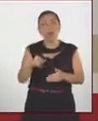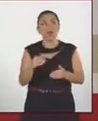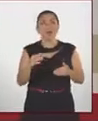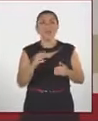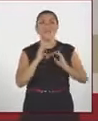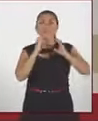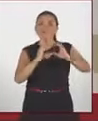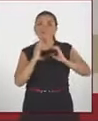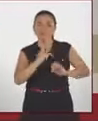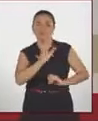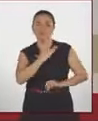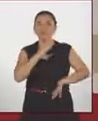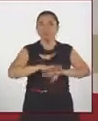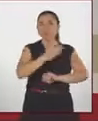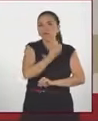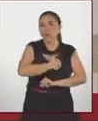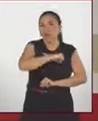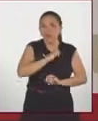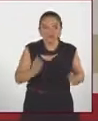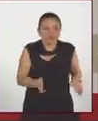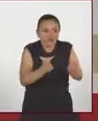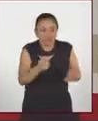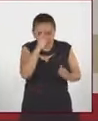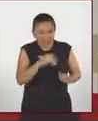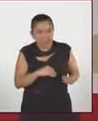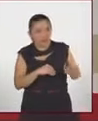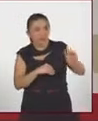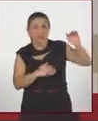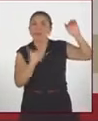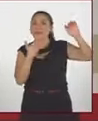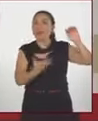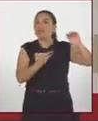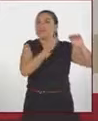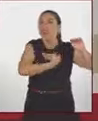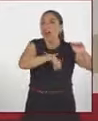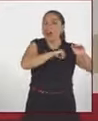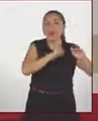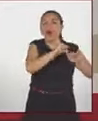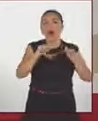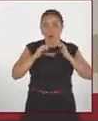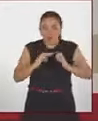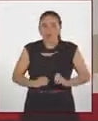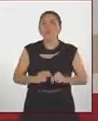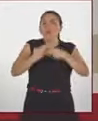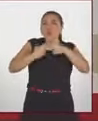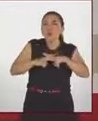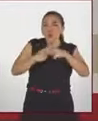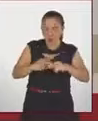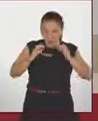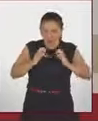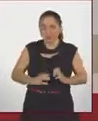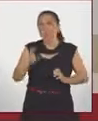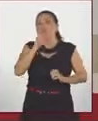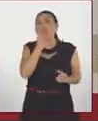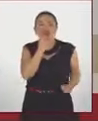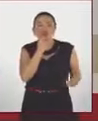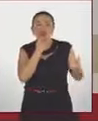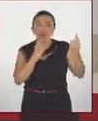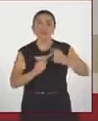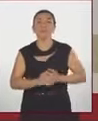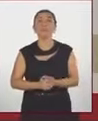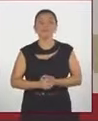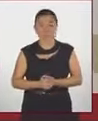de hábitos saludables y favorezcan el desarrollo óptimo del sistema músculoesquelético en la etapa escolar.